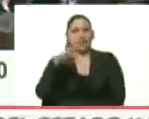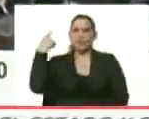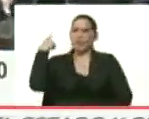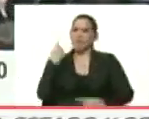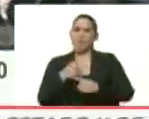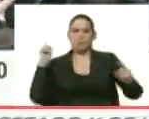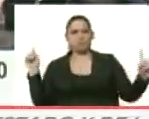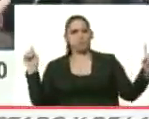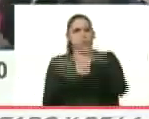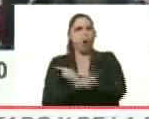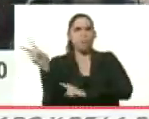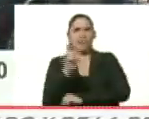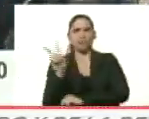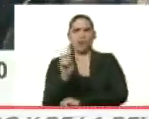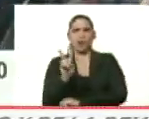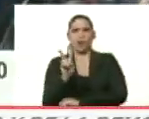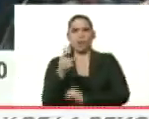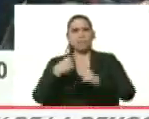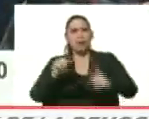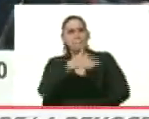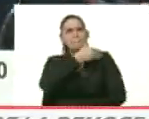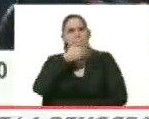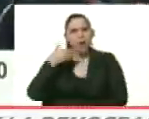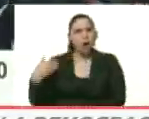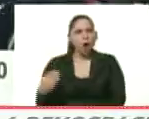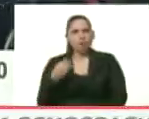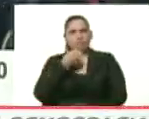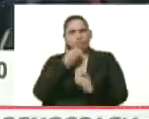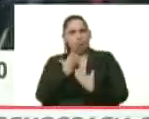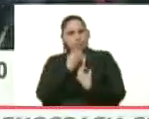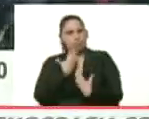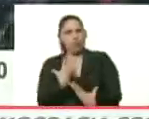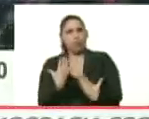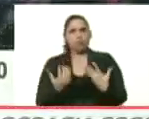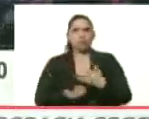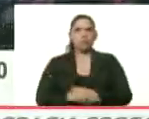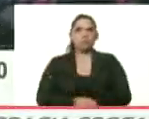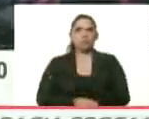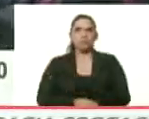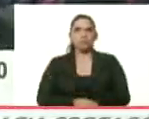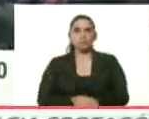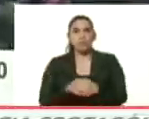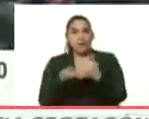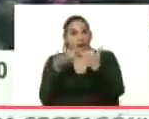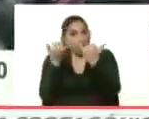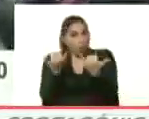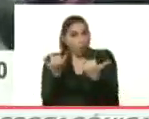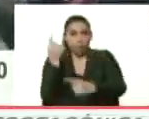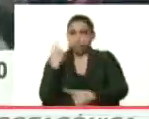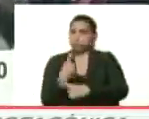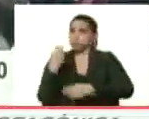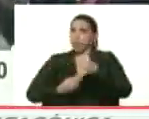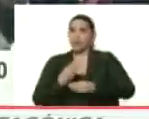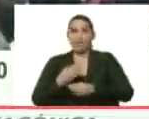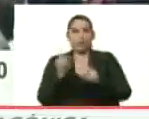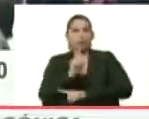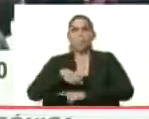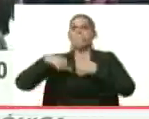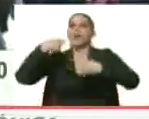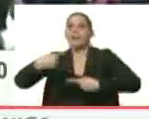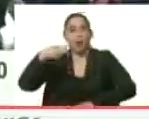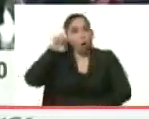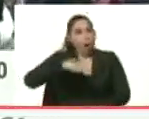Debemos cambiar a Venezuela para mejor, para bien, y es ahora. No es para mañana, es